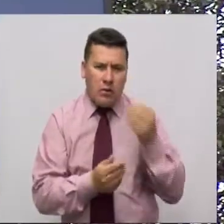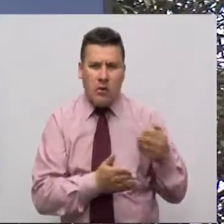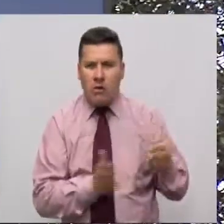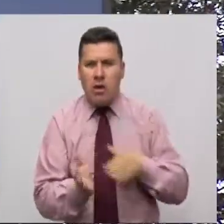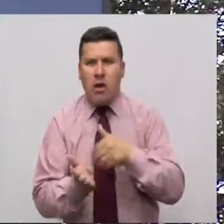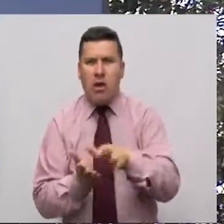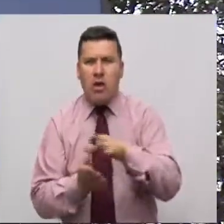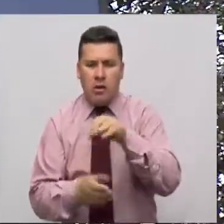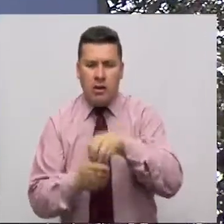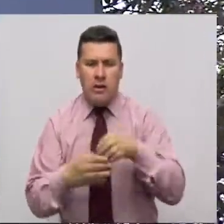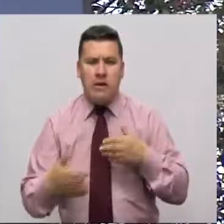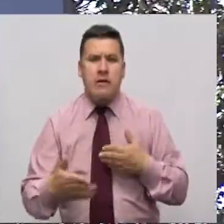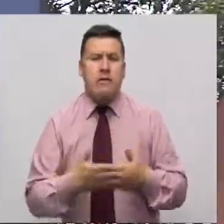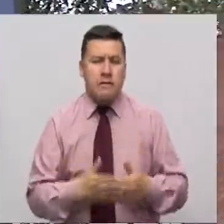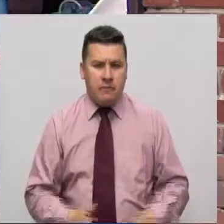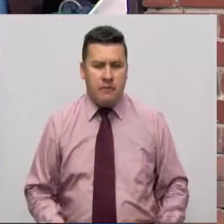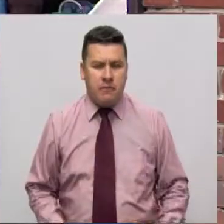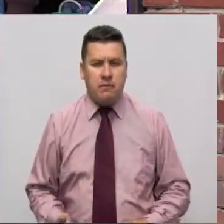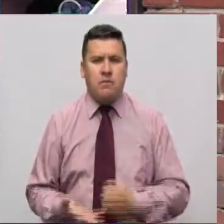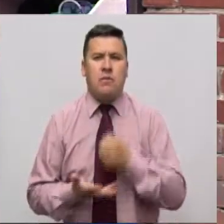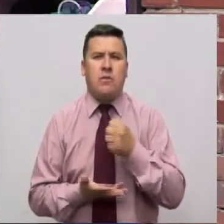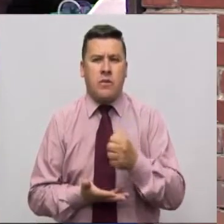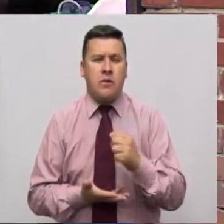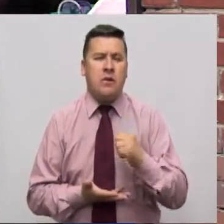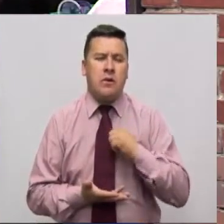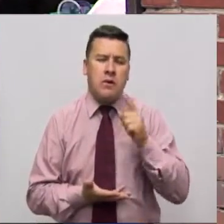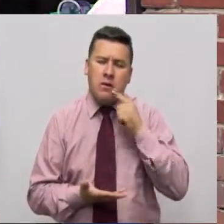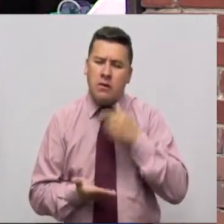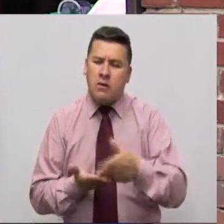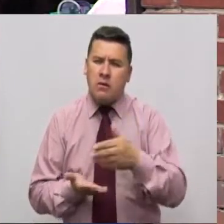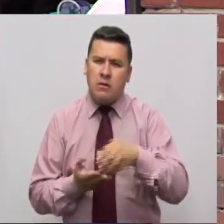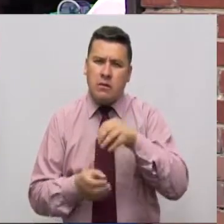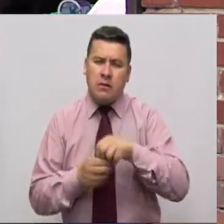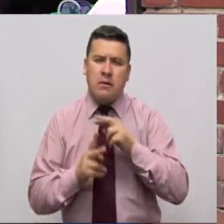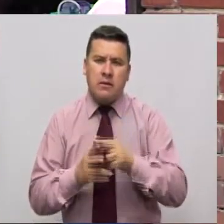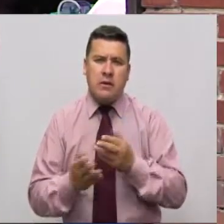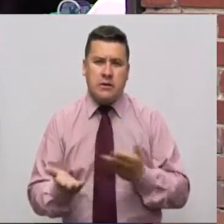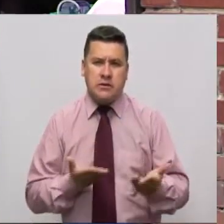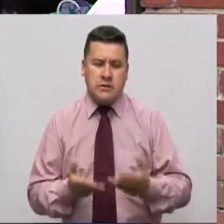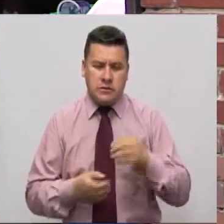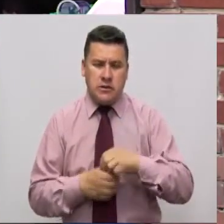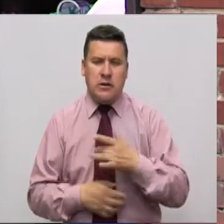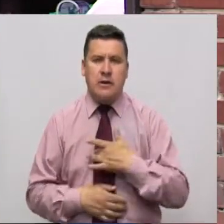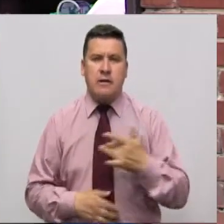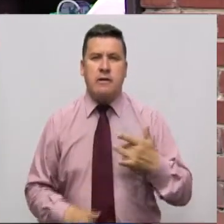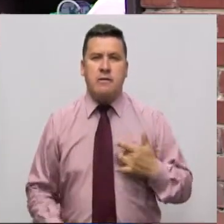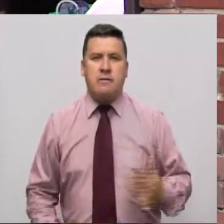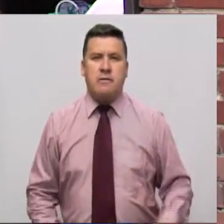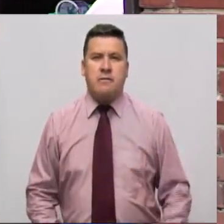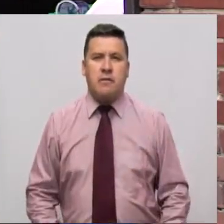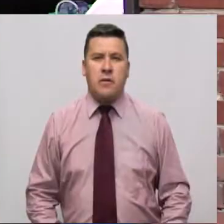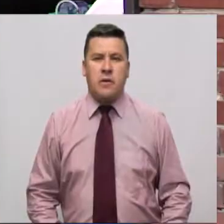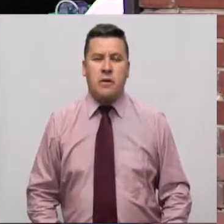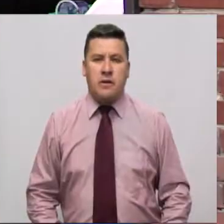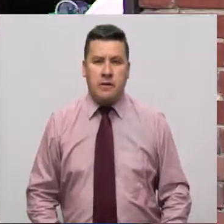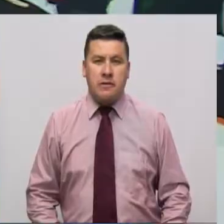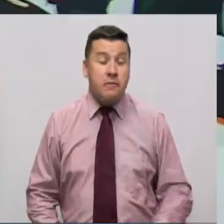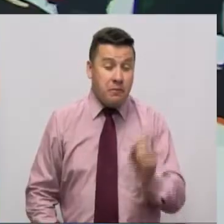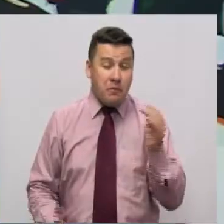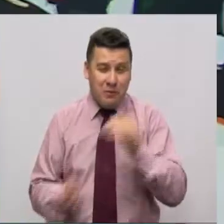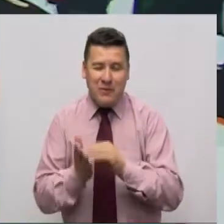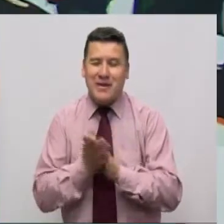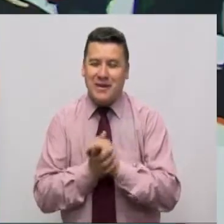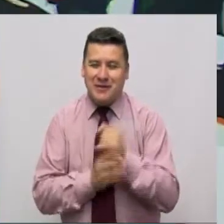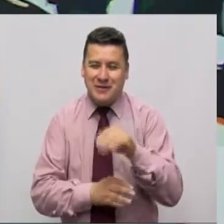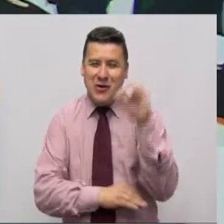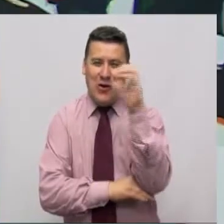haber destinado a gastos administrativos recursos que tenían que ser invertidos en la prestación del servicio de salud.